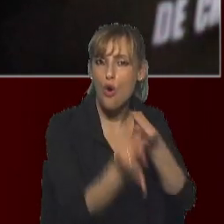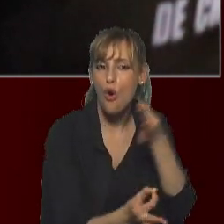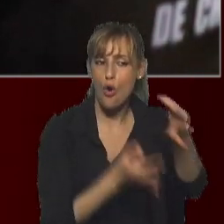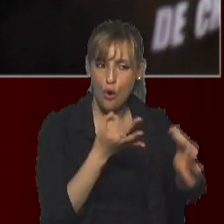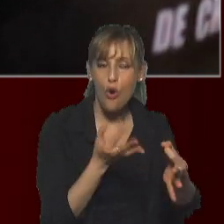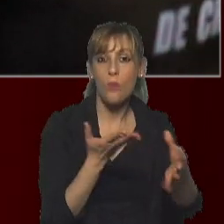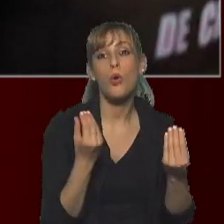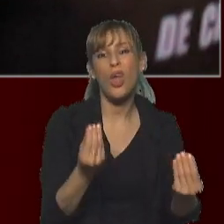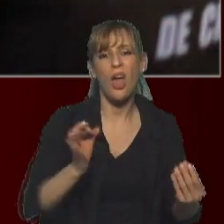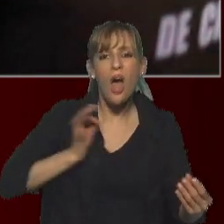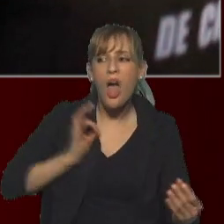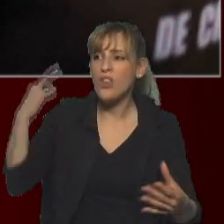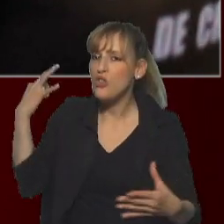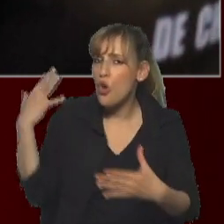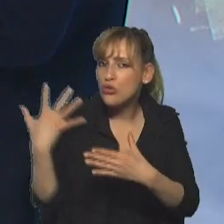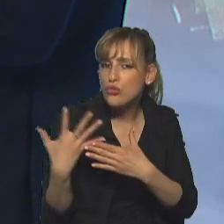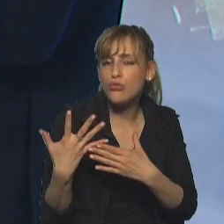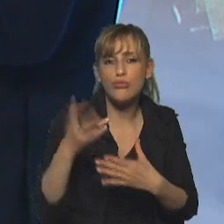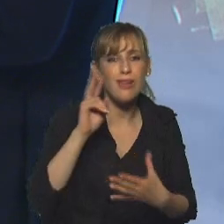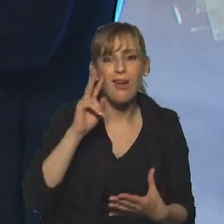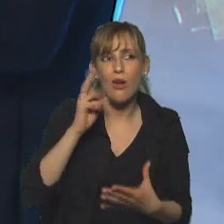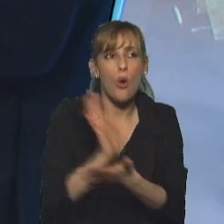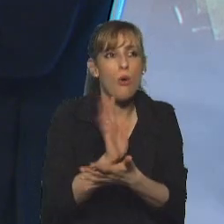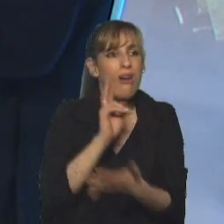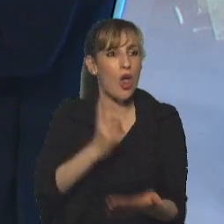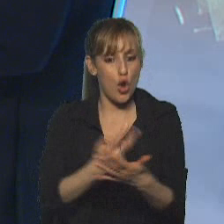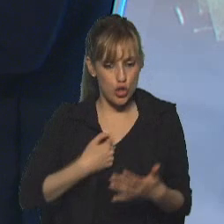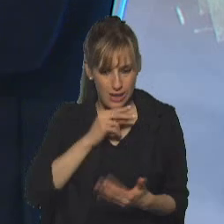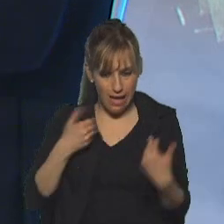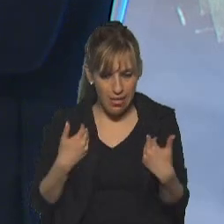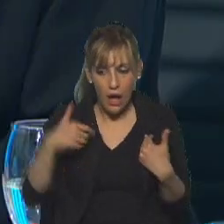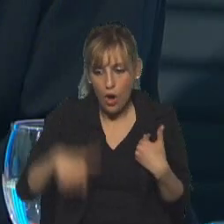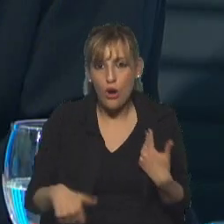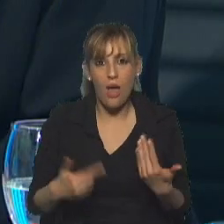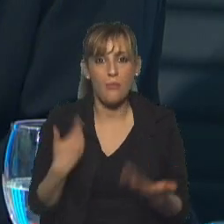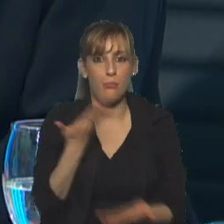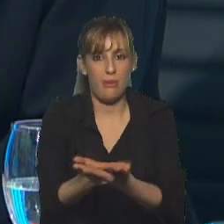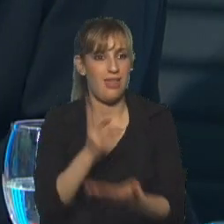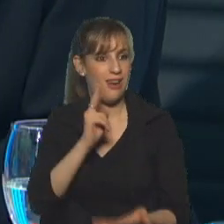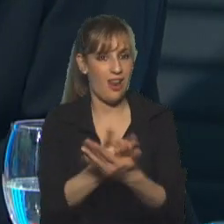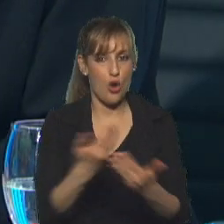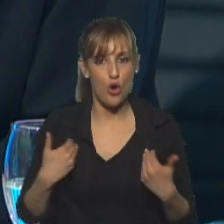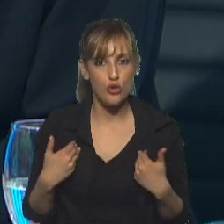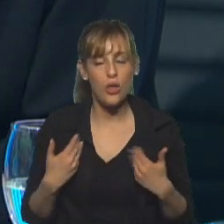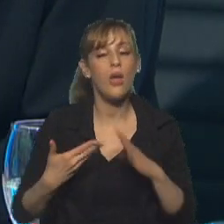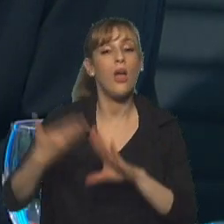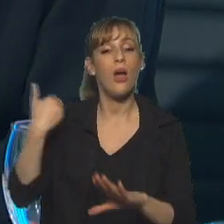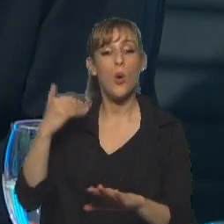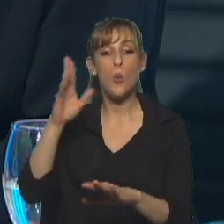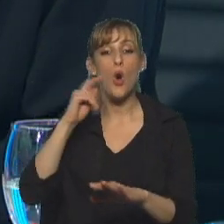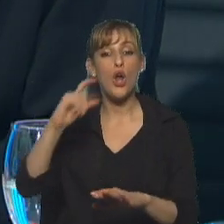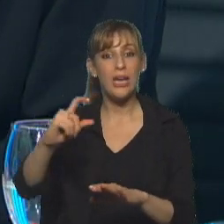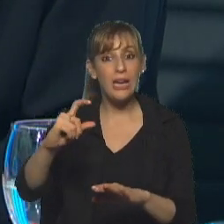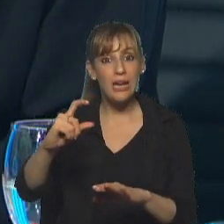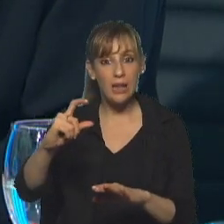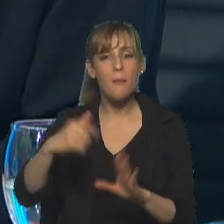sido capaz de pagar. Este gobierno ha invertido más plata, el de Gabriel Boric, en restitución de tierra que en los últimos 3 años el